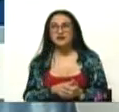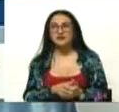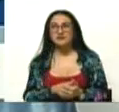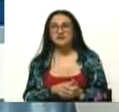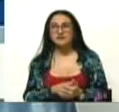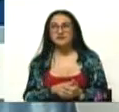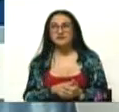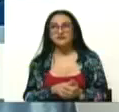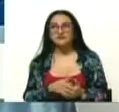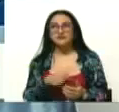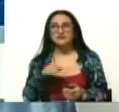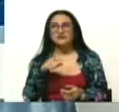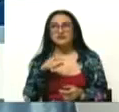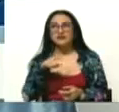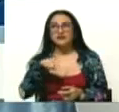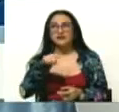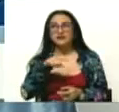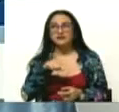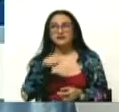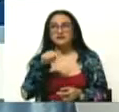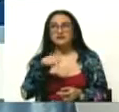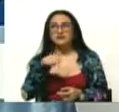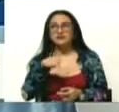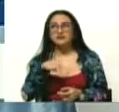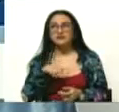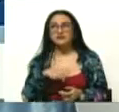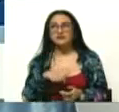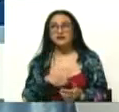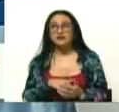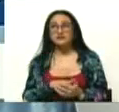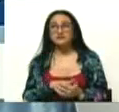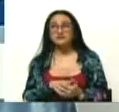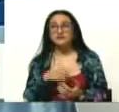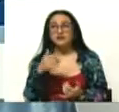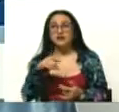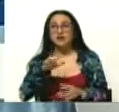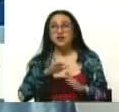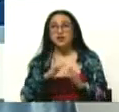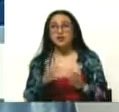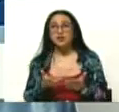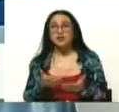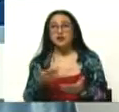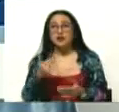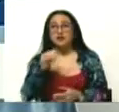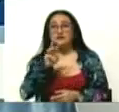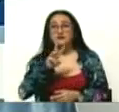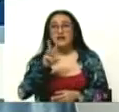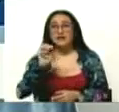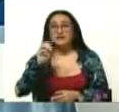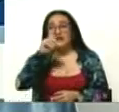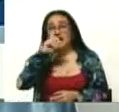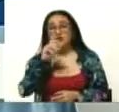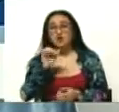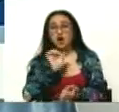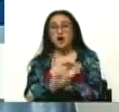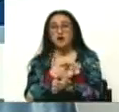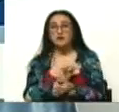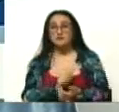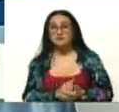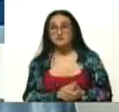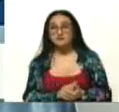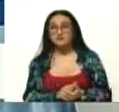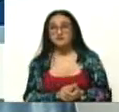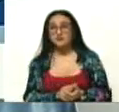infantil. ¿Contra ellos qué puede haber? Mínimo 30 años de cárcel. En